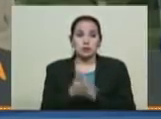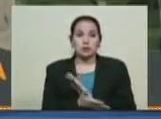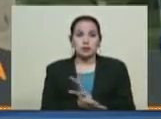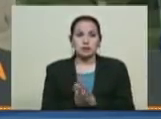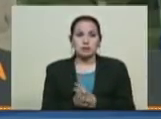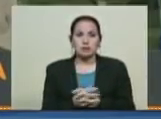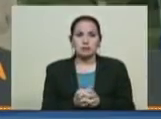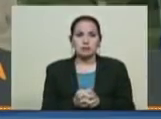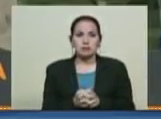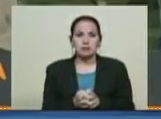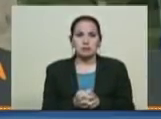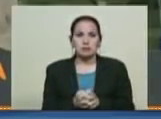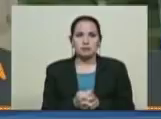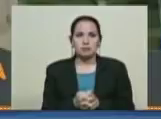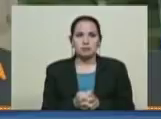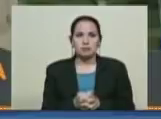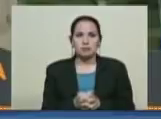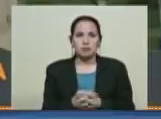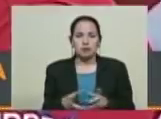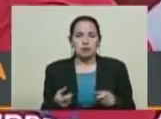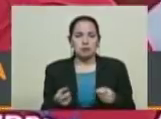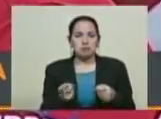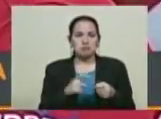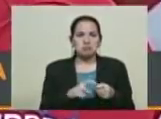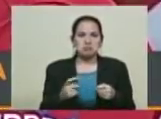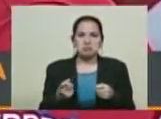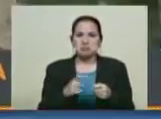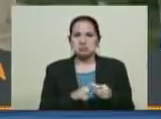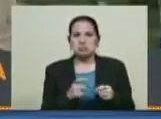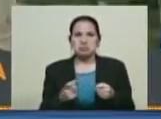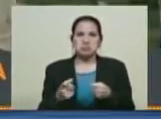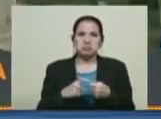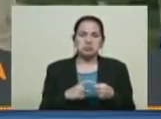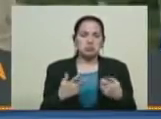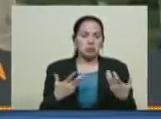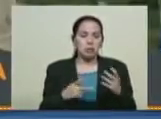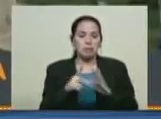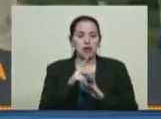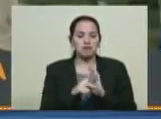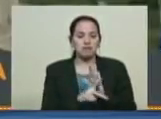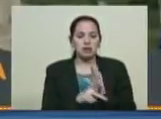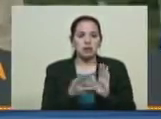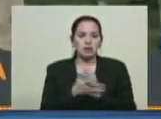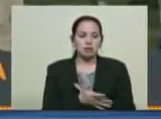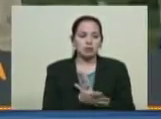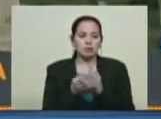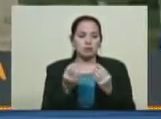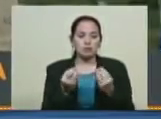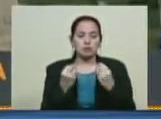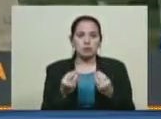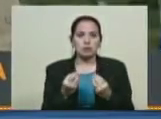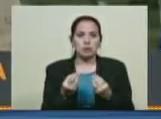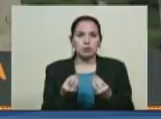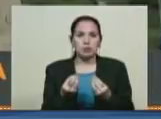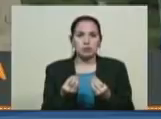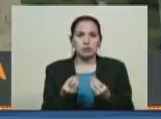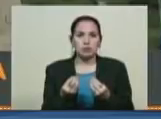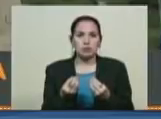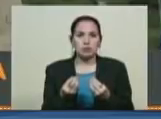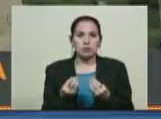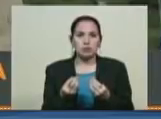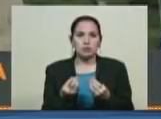complementarios, colaterales. Venía hablando y conversando, planificando hacia el futuro con el ministro Velázquez